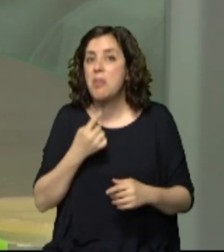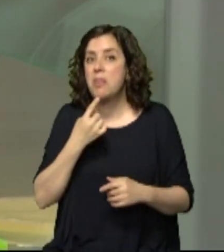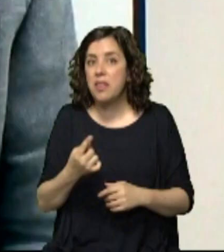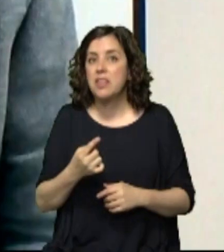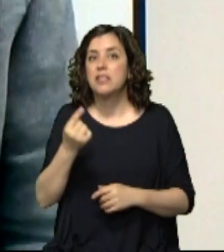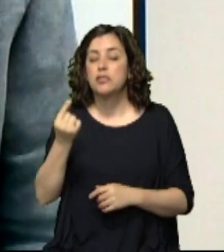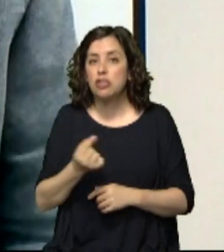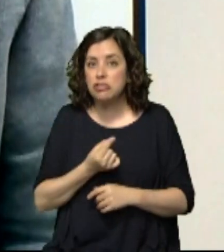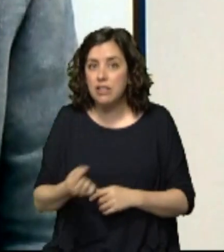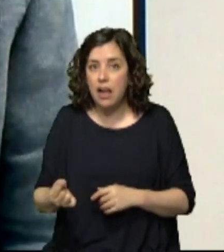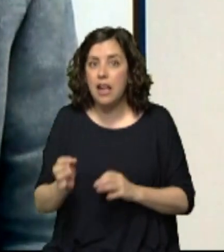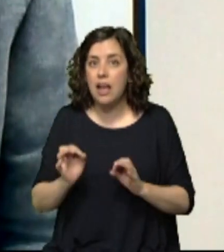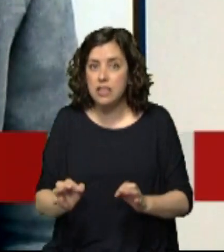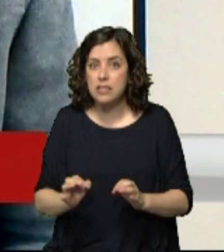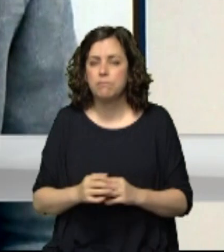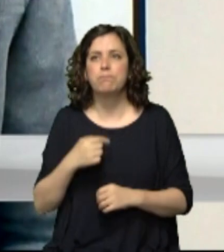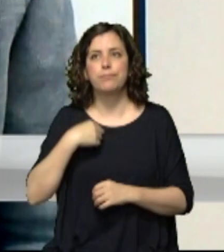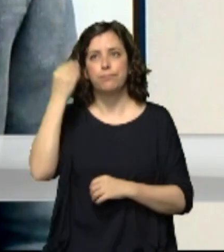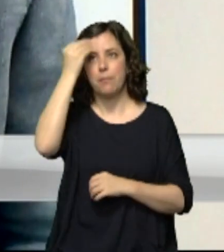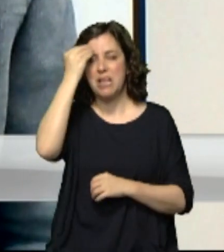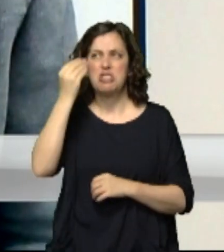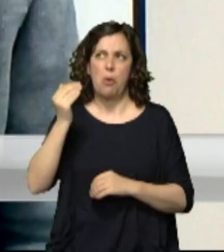Navarra es... Yo creo que estamos bajos en Navarra.